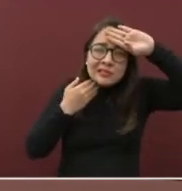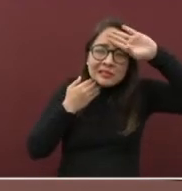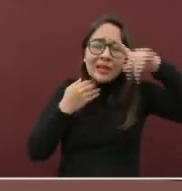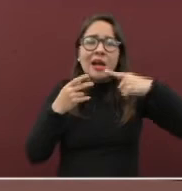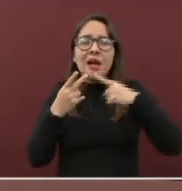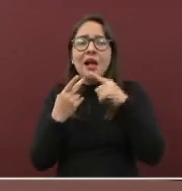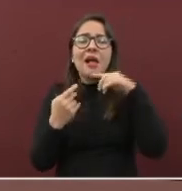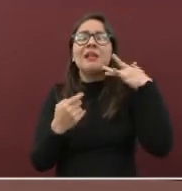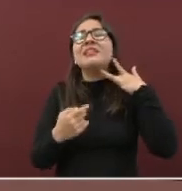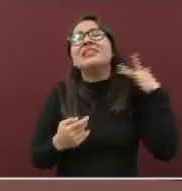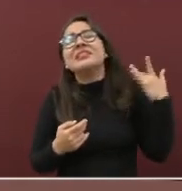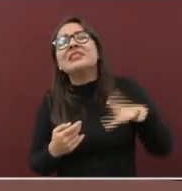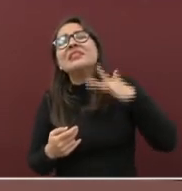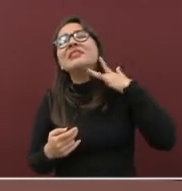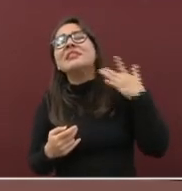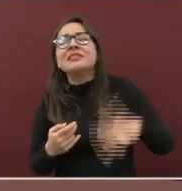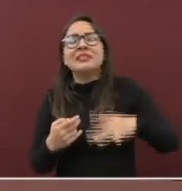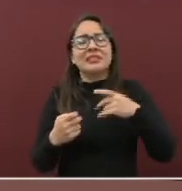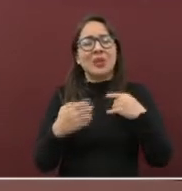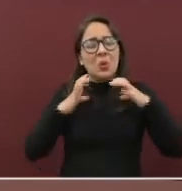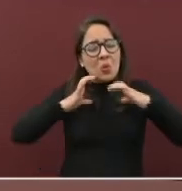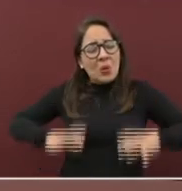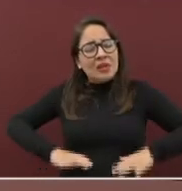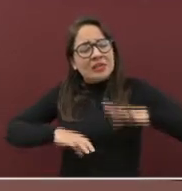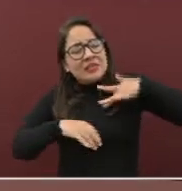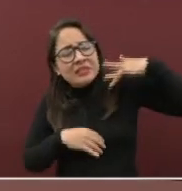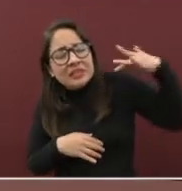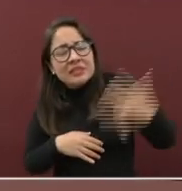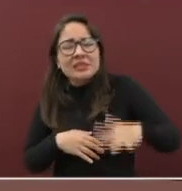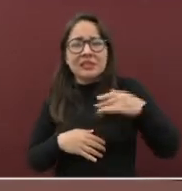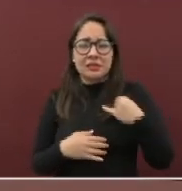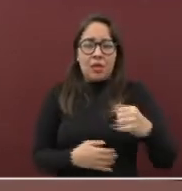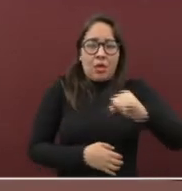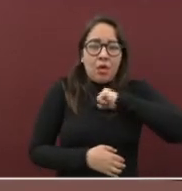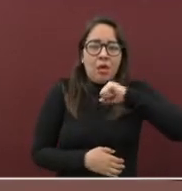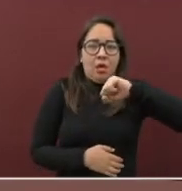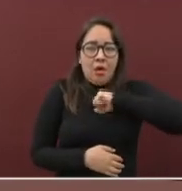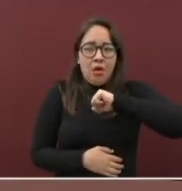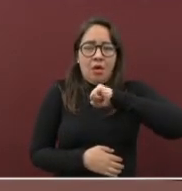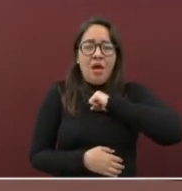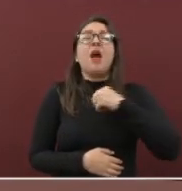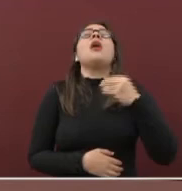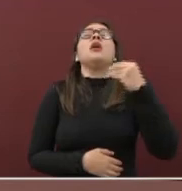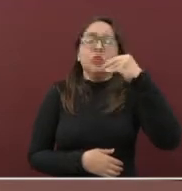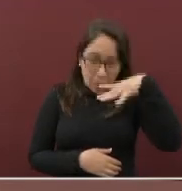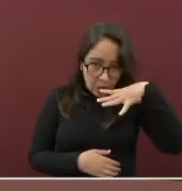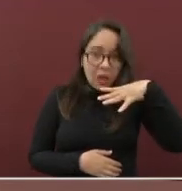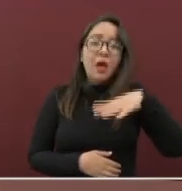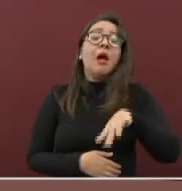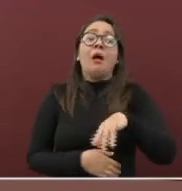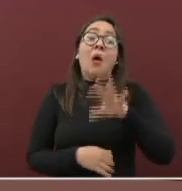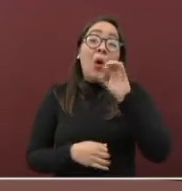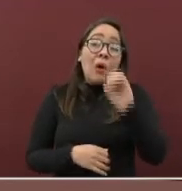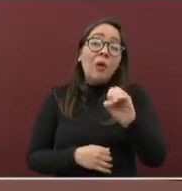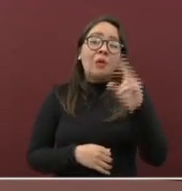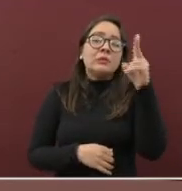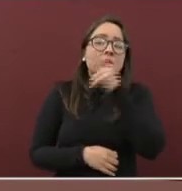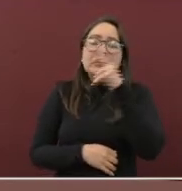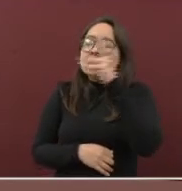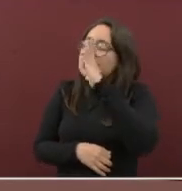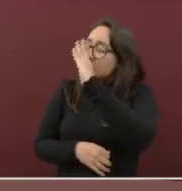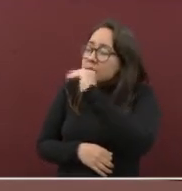garganta, en músculos y articulaciones, tos seca, estornudos, dificultad para respirar,